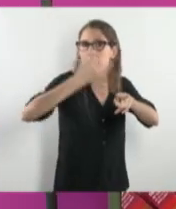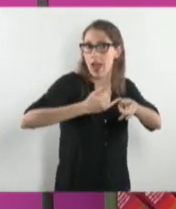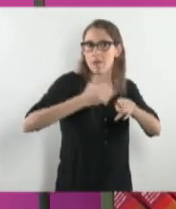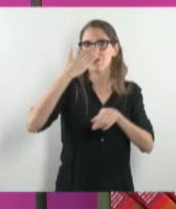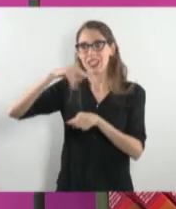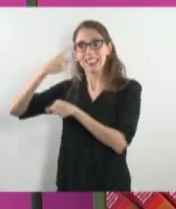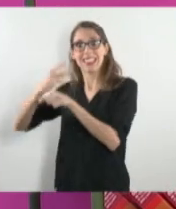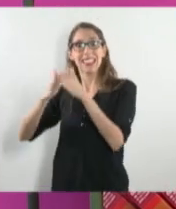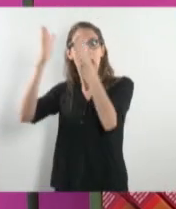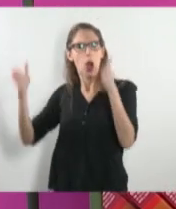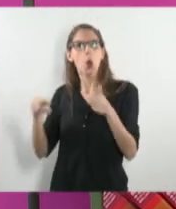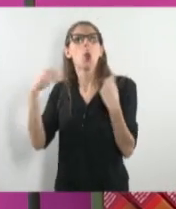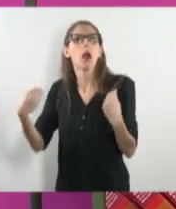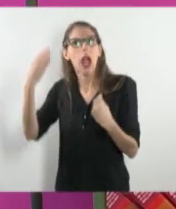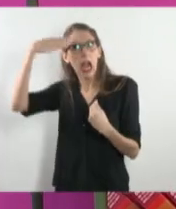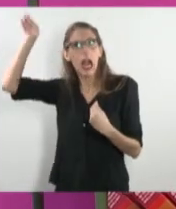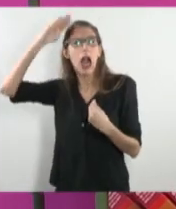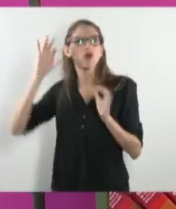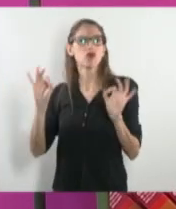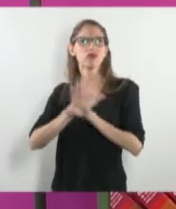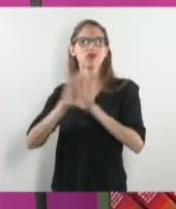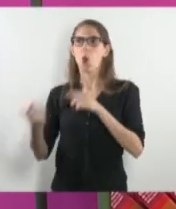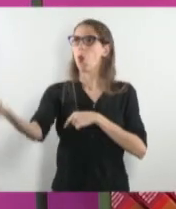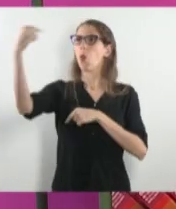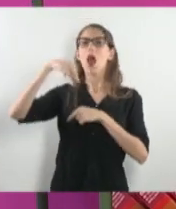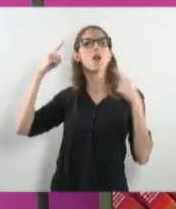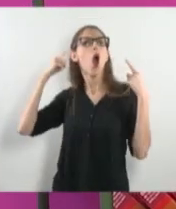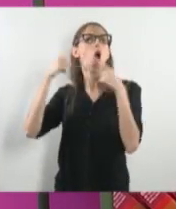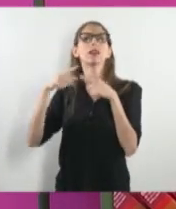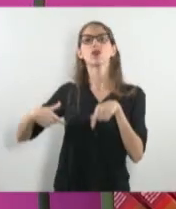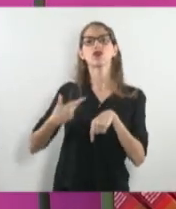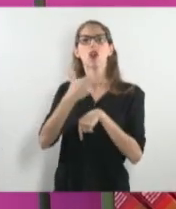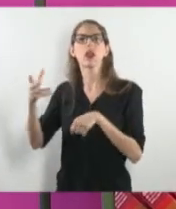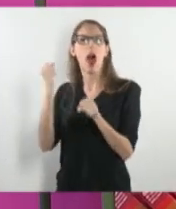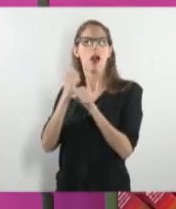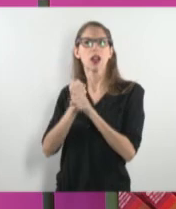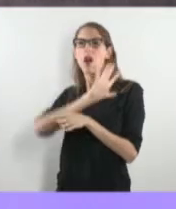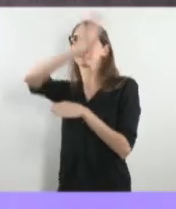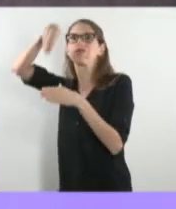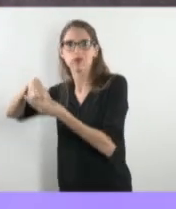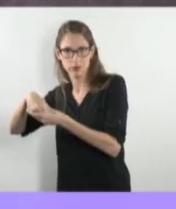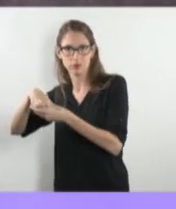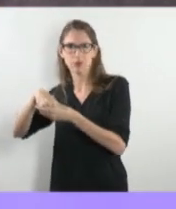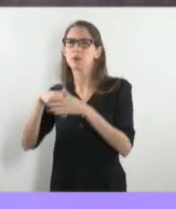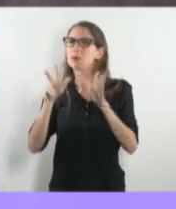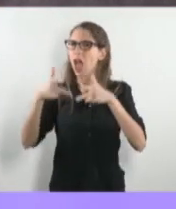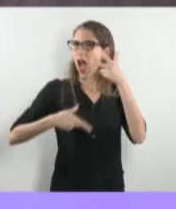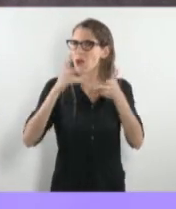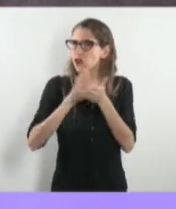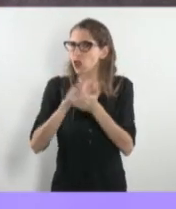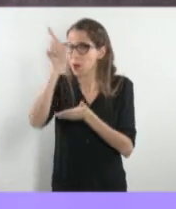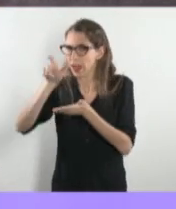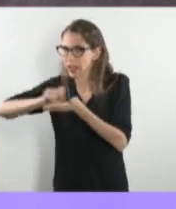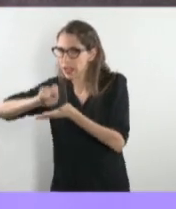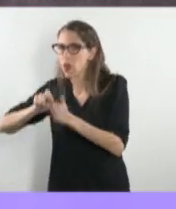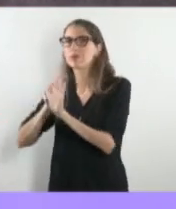regresa ya con intenciones de insertarse en la sociedad. Pero hablemos un poco del autor como para... Dale, no, te quería agregar que la primera,